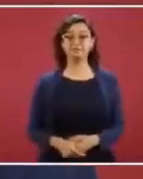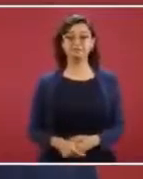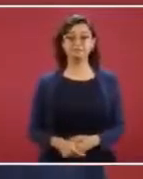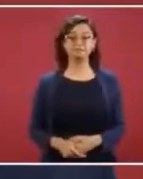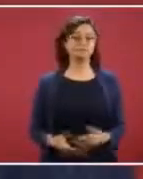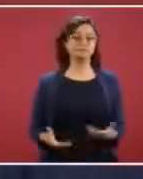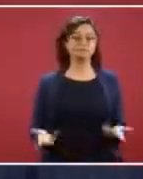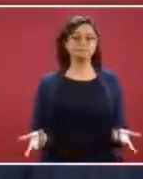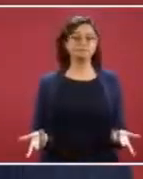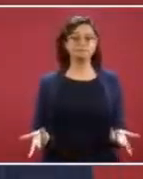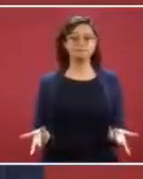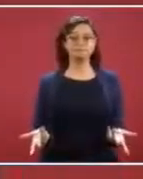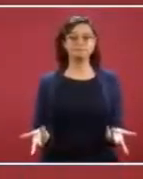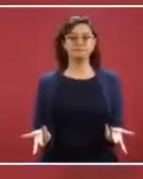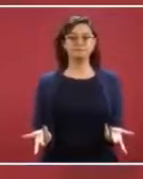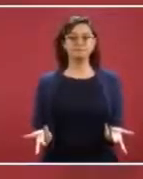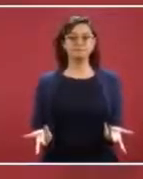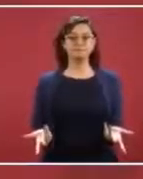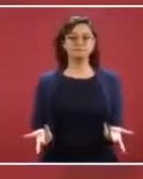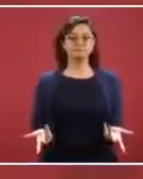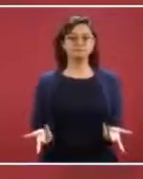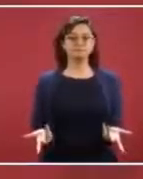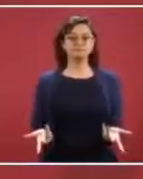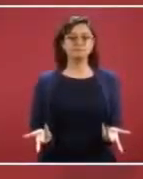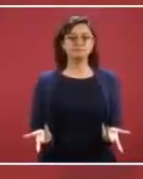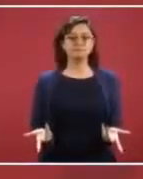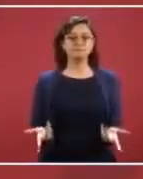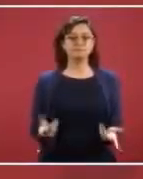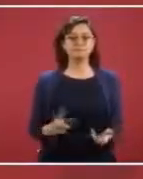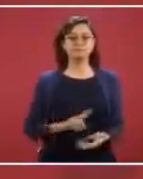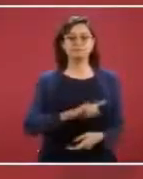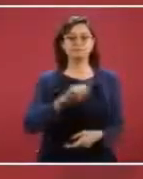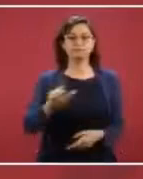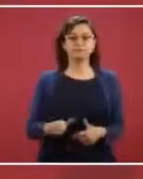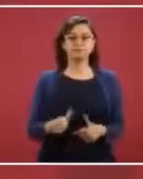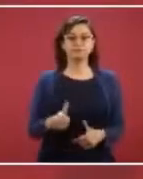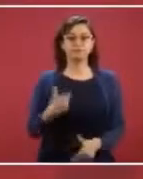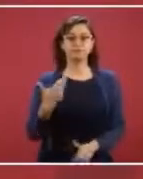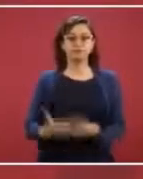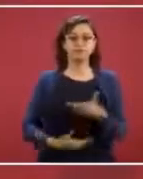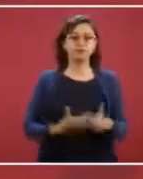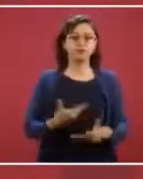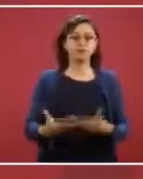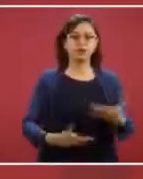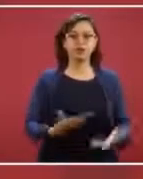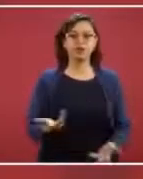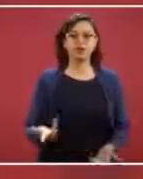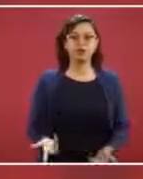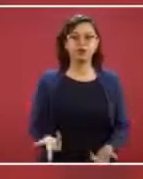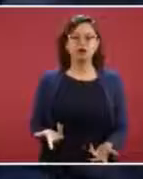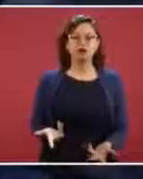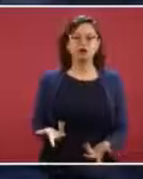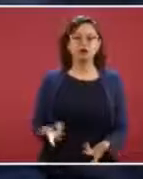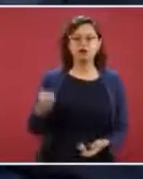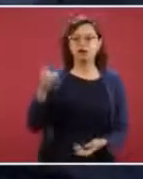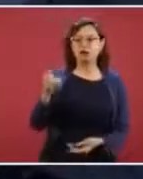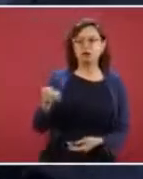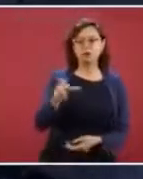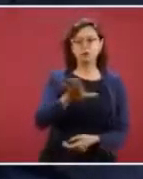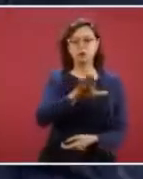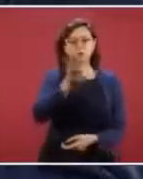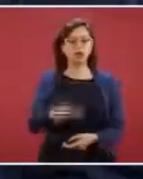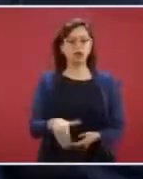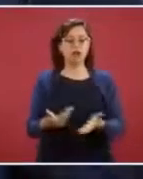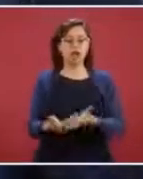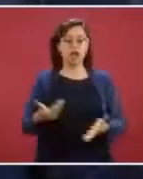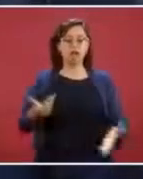¿Y cómo termina el general Ángeles? ¿Cuáles son sus últimas palabras? Entre